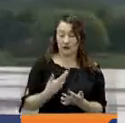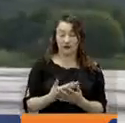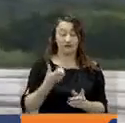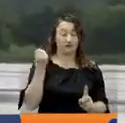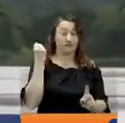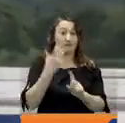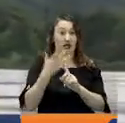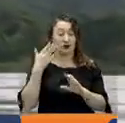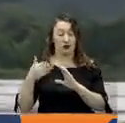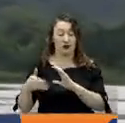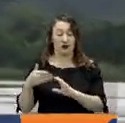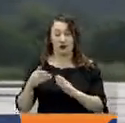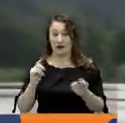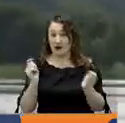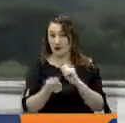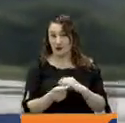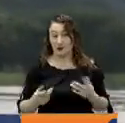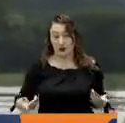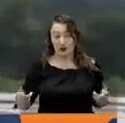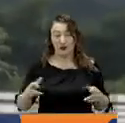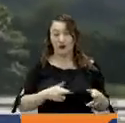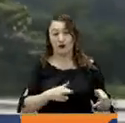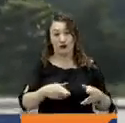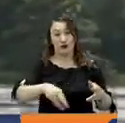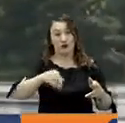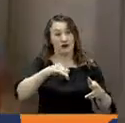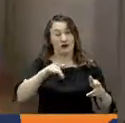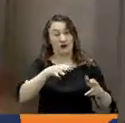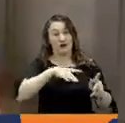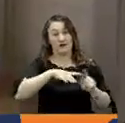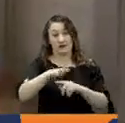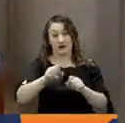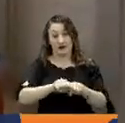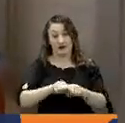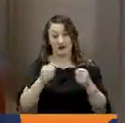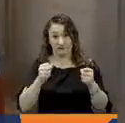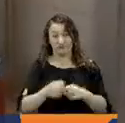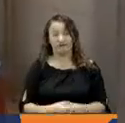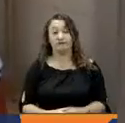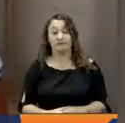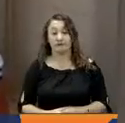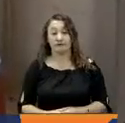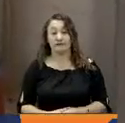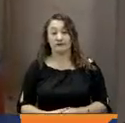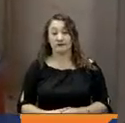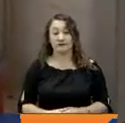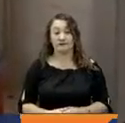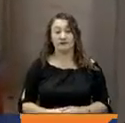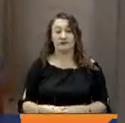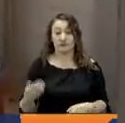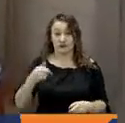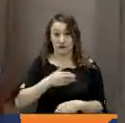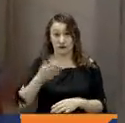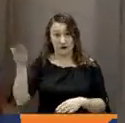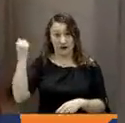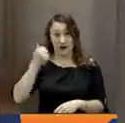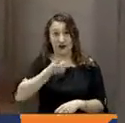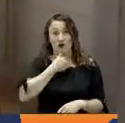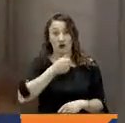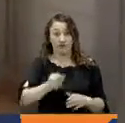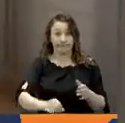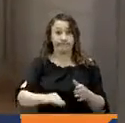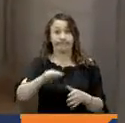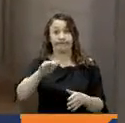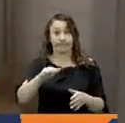cambio climático que ha afectado los niveles del río Magdalena y el canal del dique. Mientras que estábamos amenazados por la inundación por el